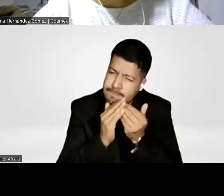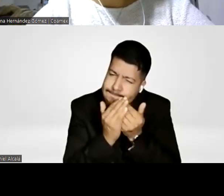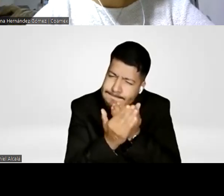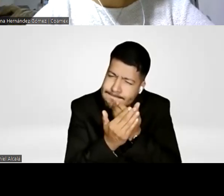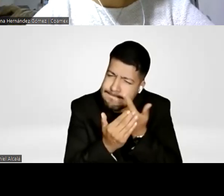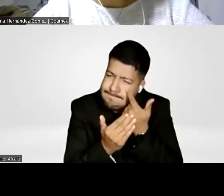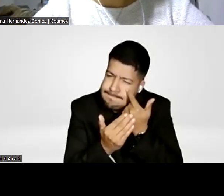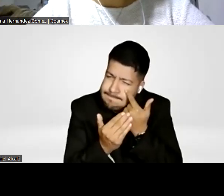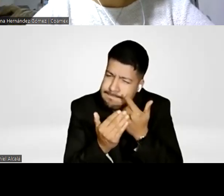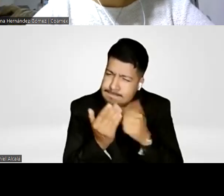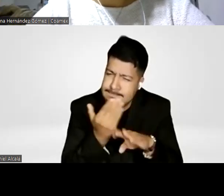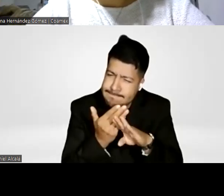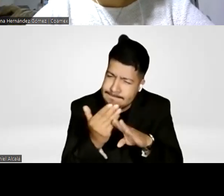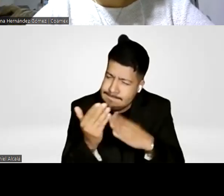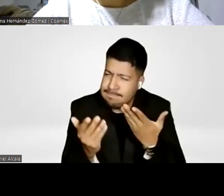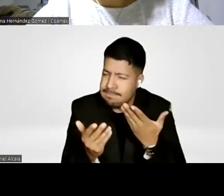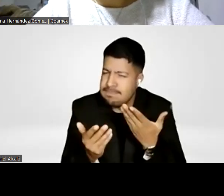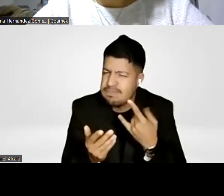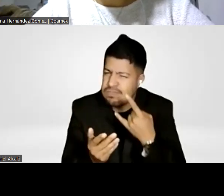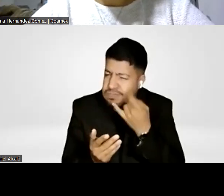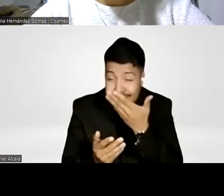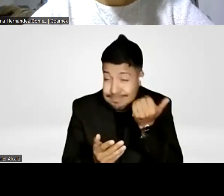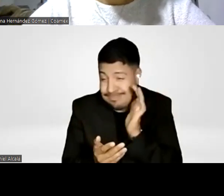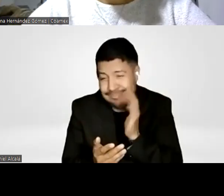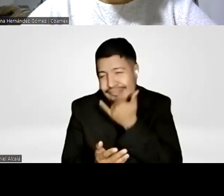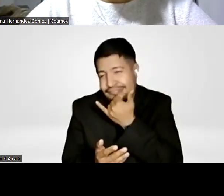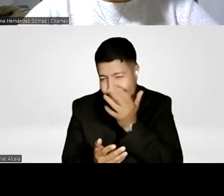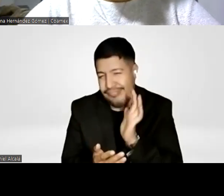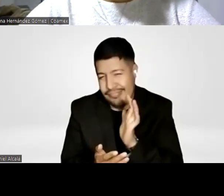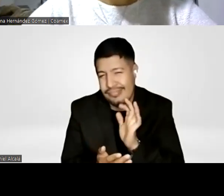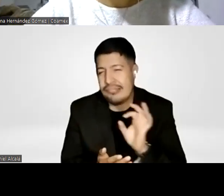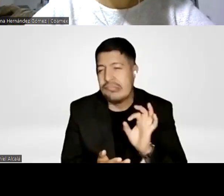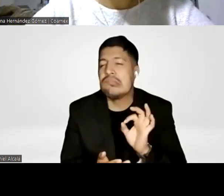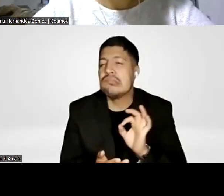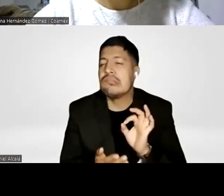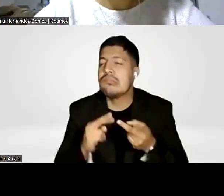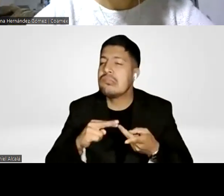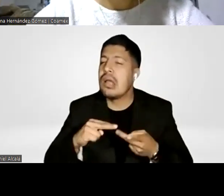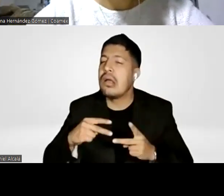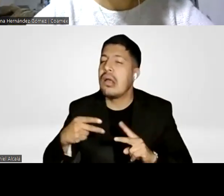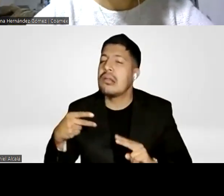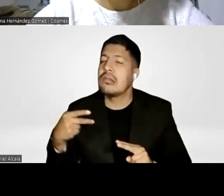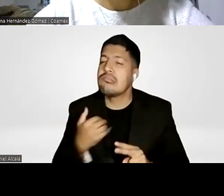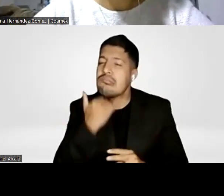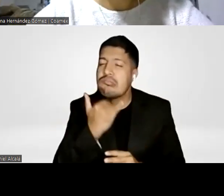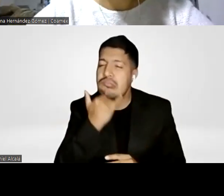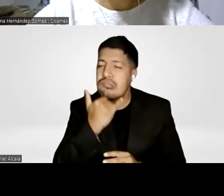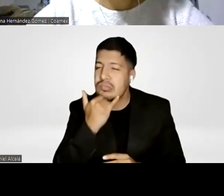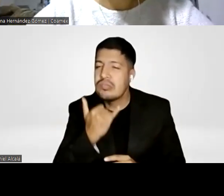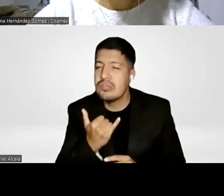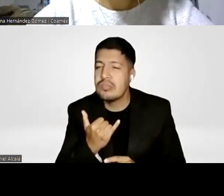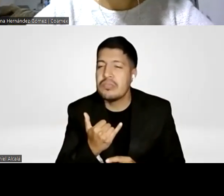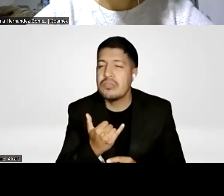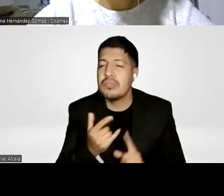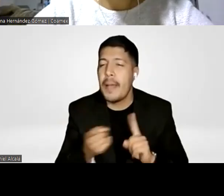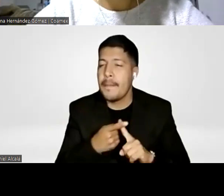pensando pudiese haber cierto, no sé, me estoy aventurando mucho, pero pudiese haber cierto componente ahí genético, pero pues la base sería que